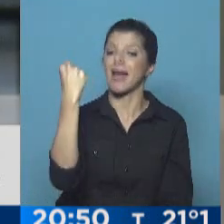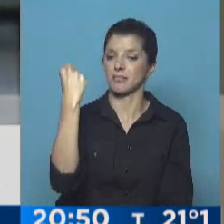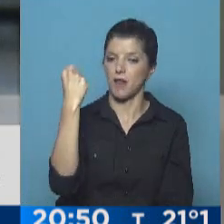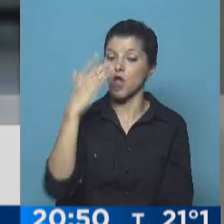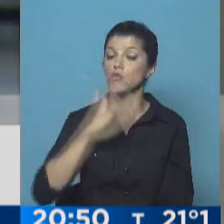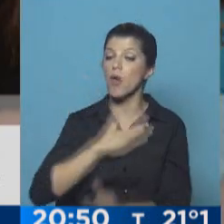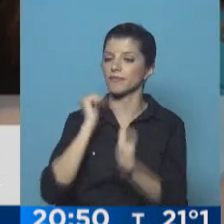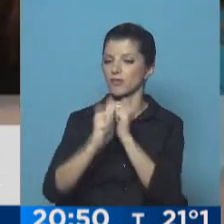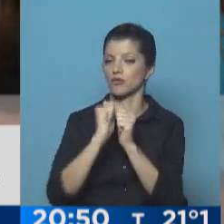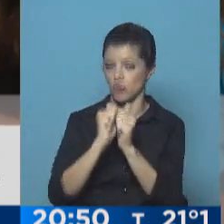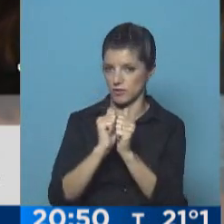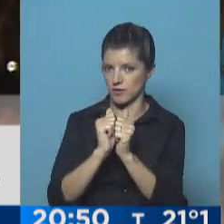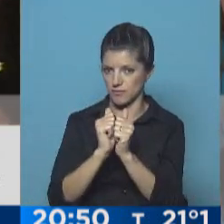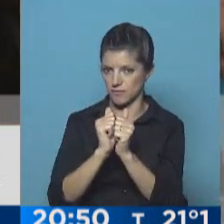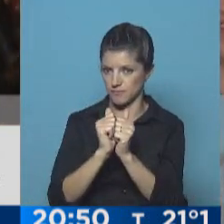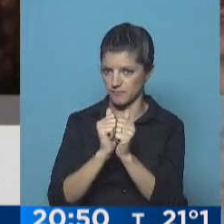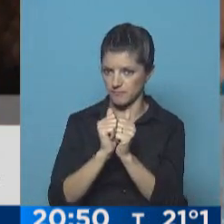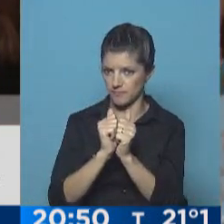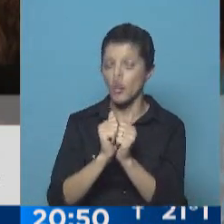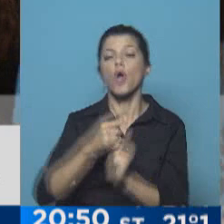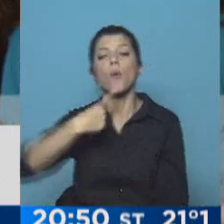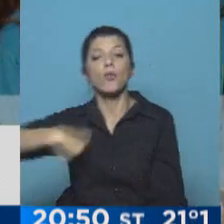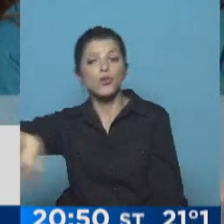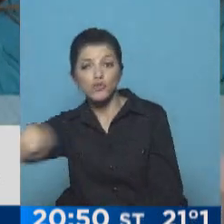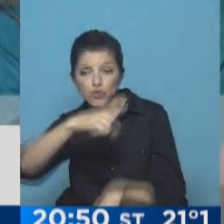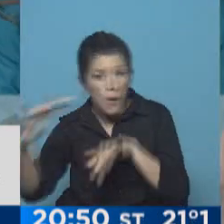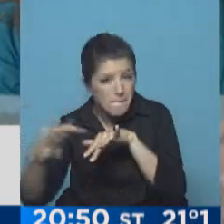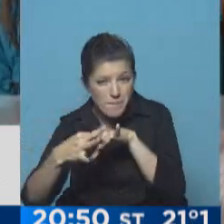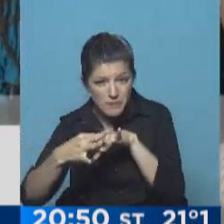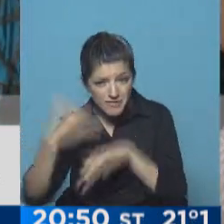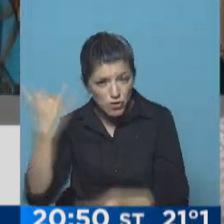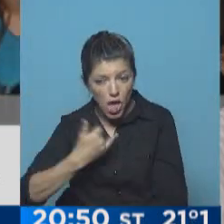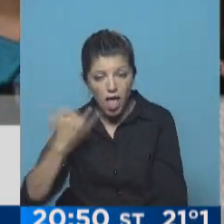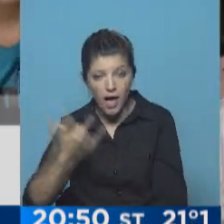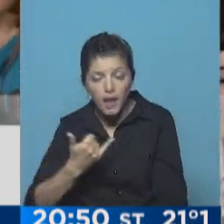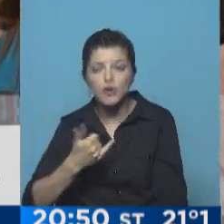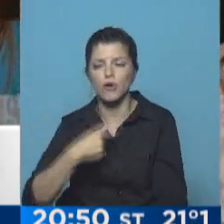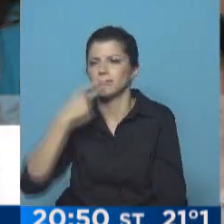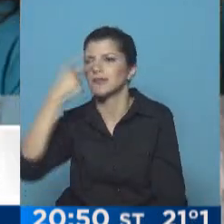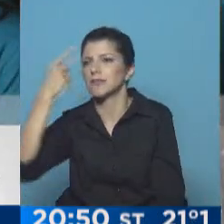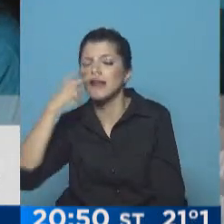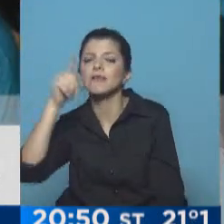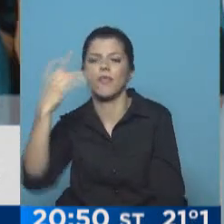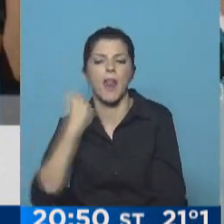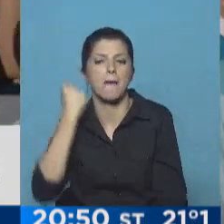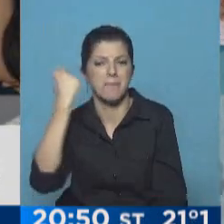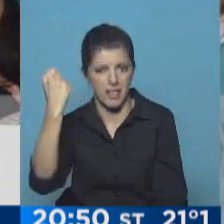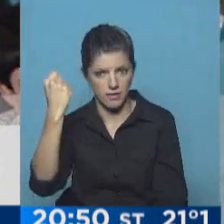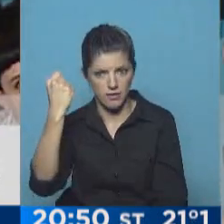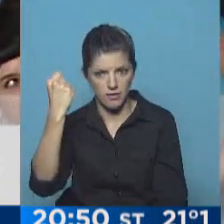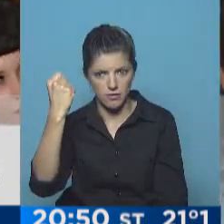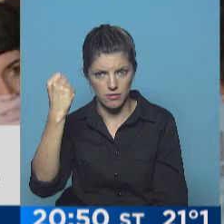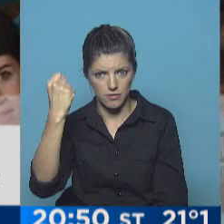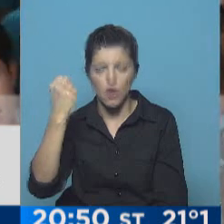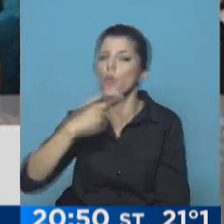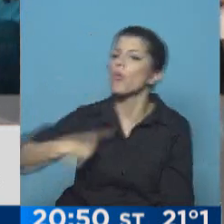la historia Cuando estamos comprometidos con los intereses de la patria cuando